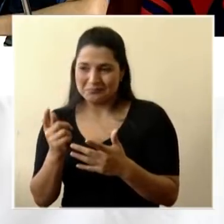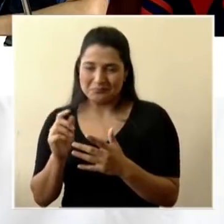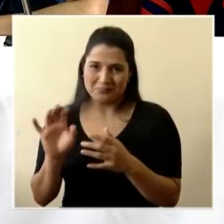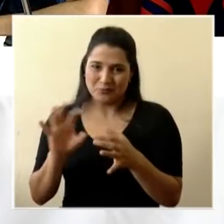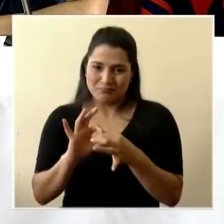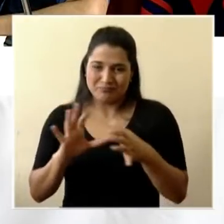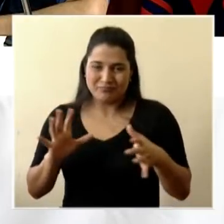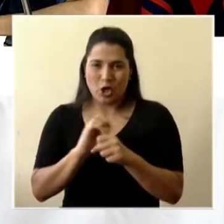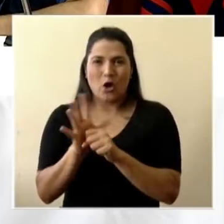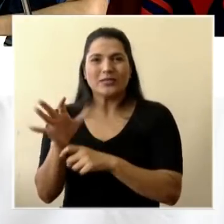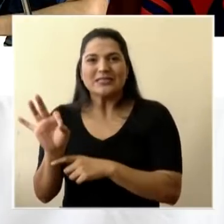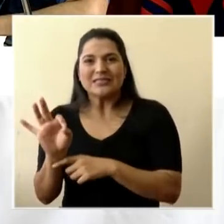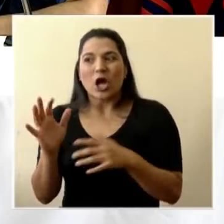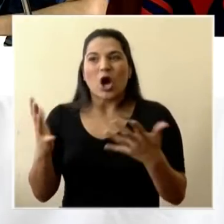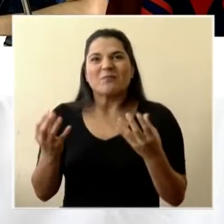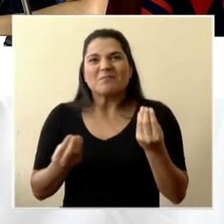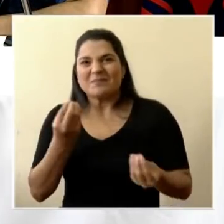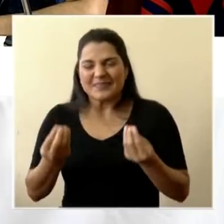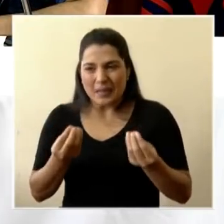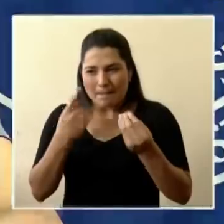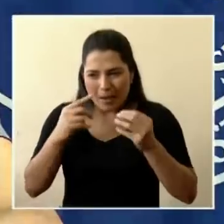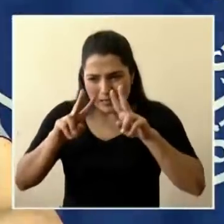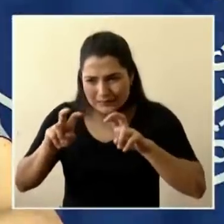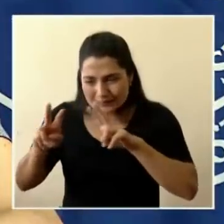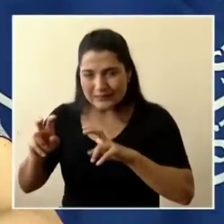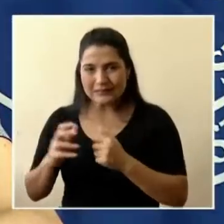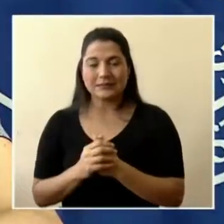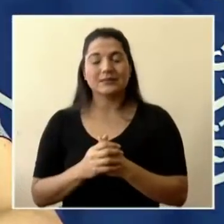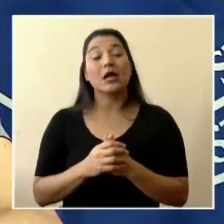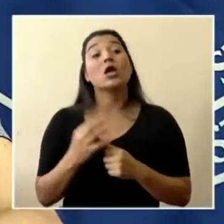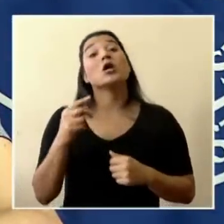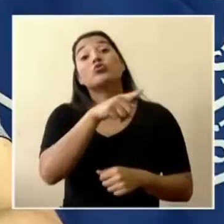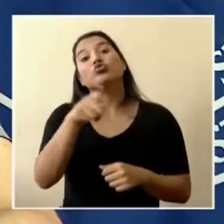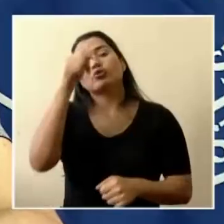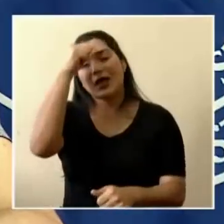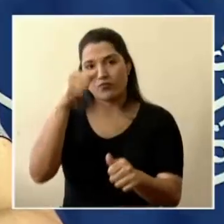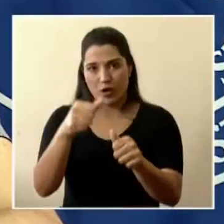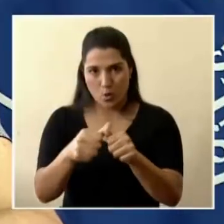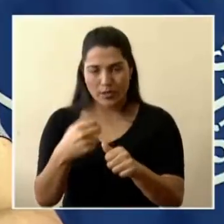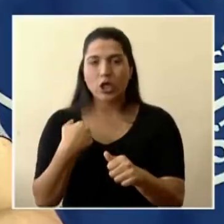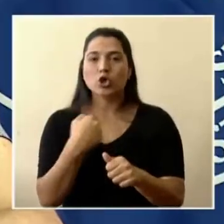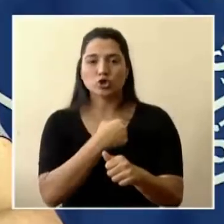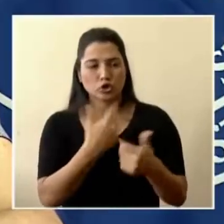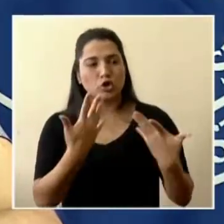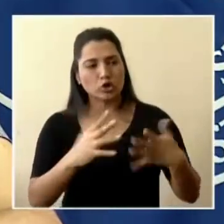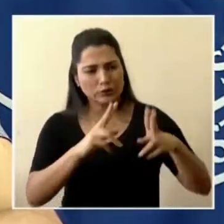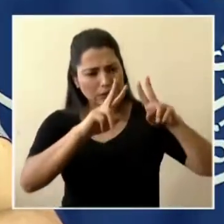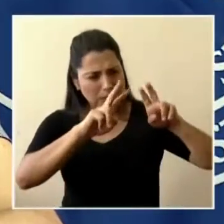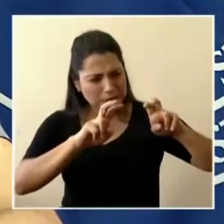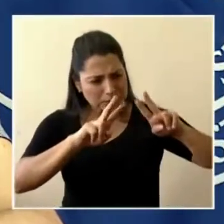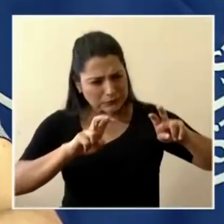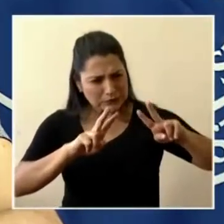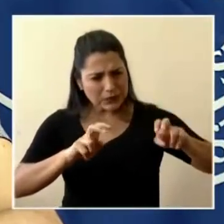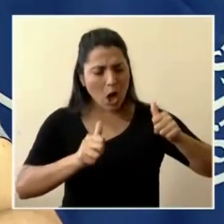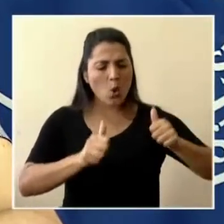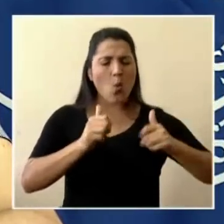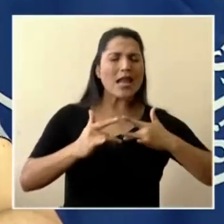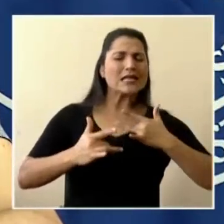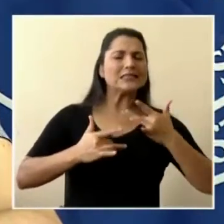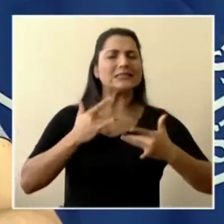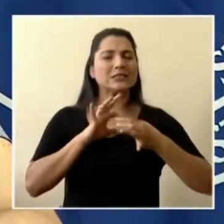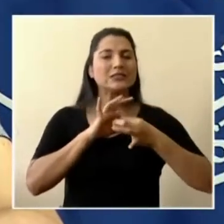población? Recordemos que nosotros hemos hecho un análisis constante de cuál es el cuadro clínico y también los lineamientos que emanan de los